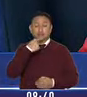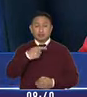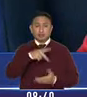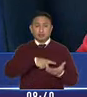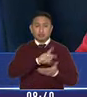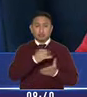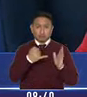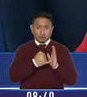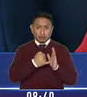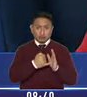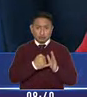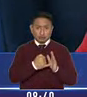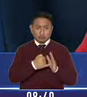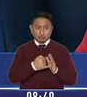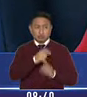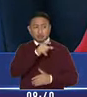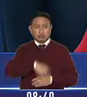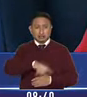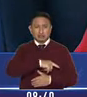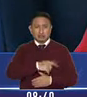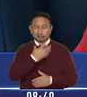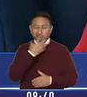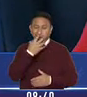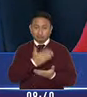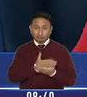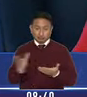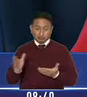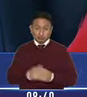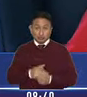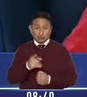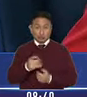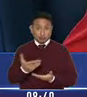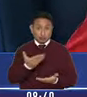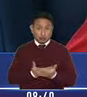menciona que ha incomodado a los ciudadanos. Ese es uno de sus